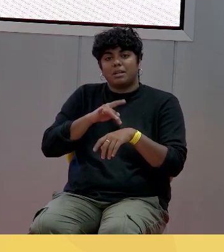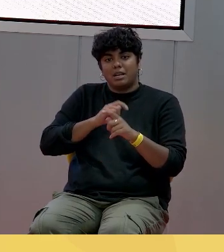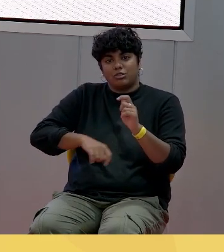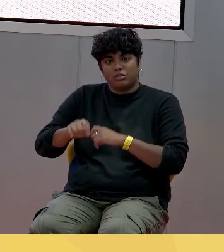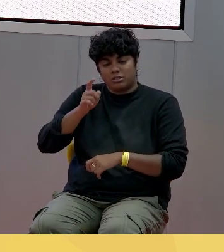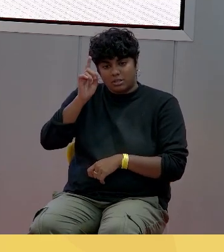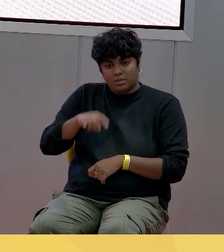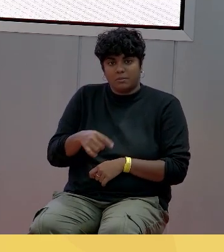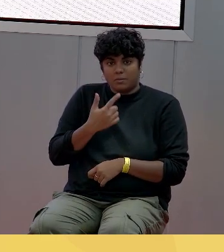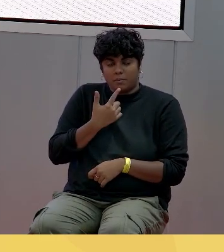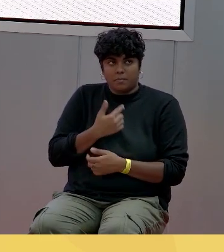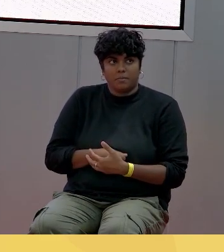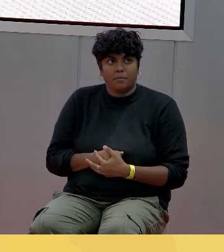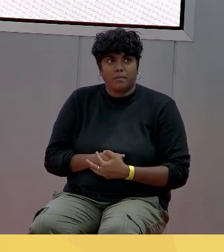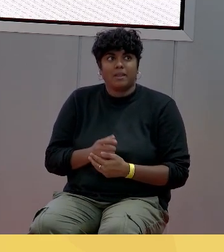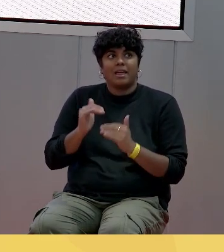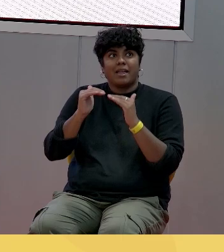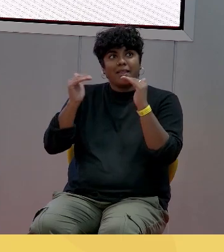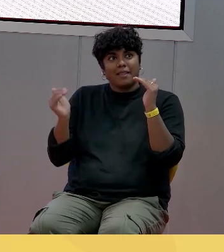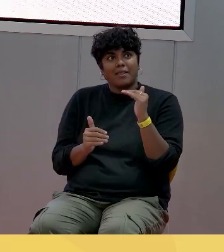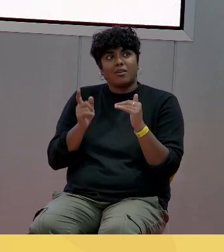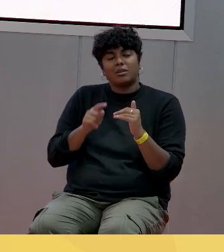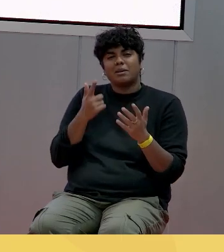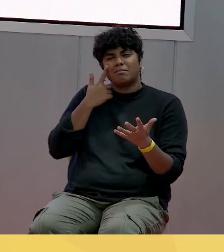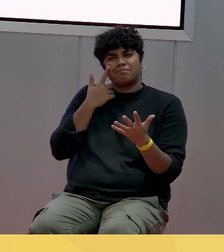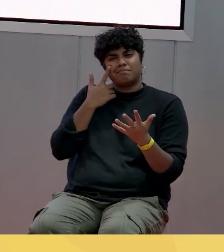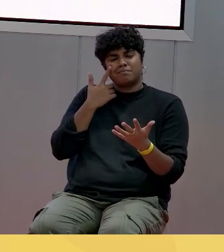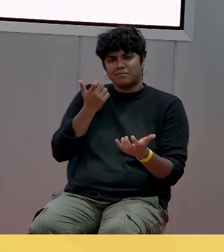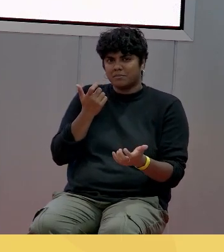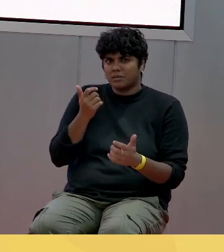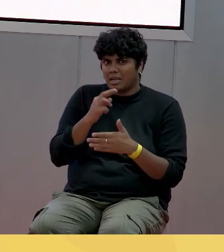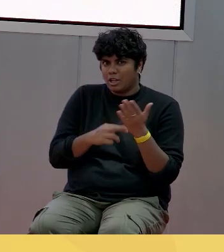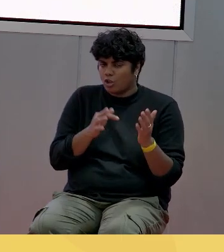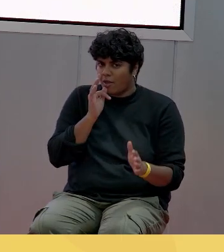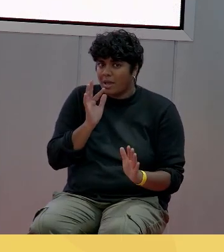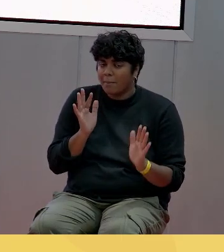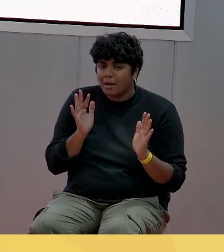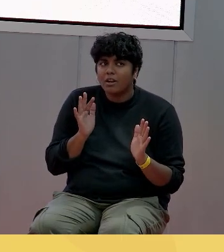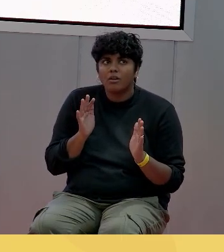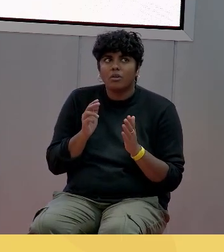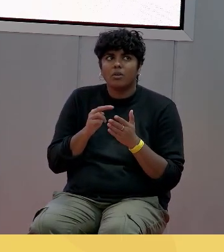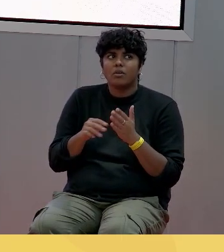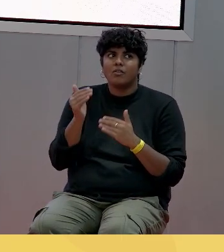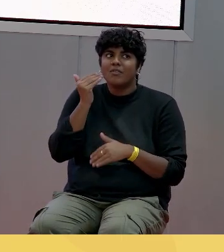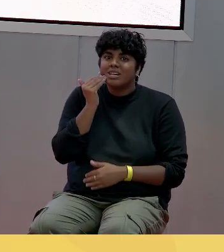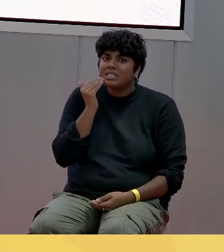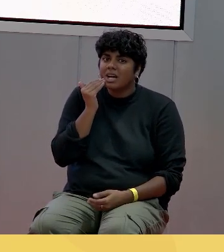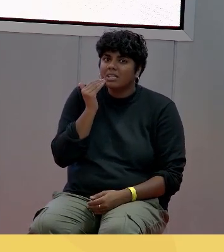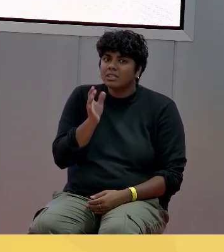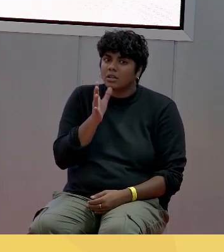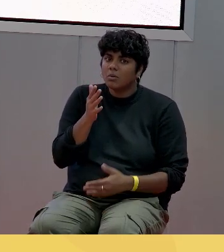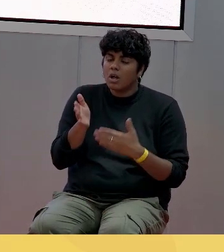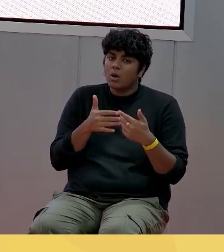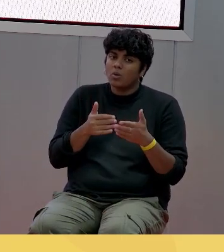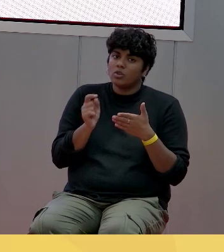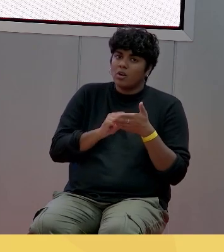interesante si alguien quiere leérselo. Y el de abajo también lo he puesto porque me llama la atención, no me lo he leído todavía, las fechas, porque la autora también es una